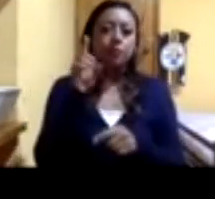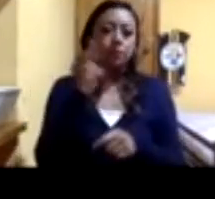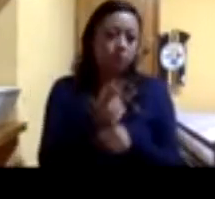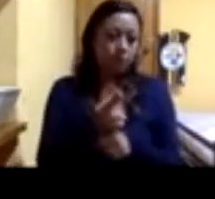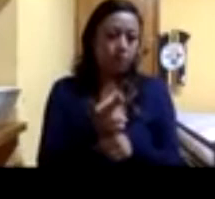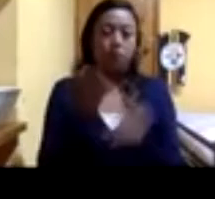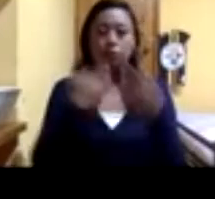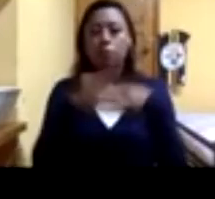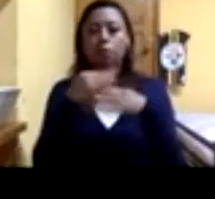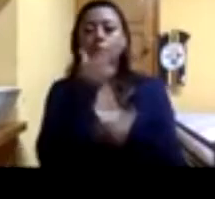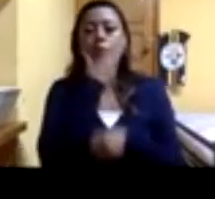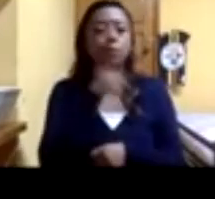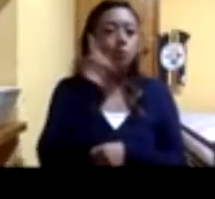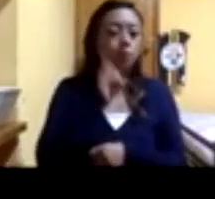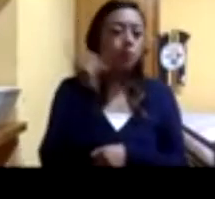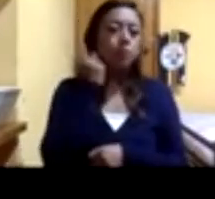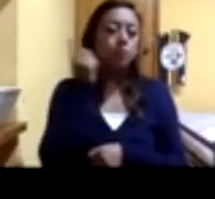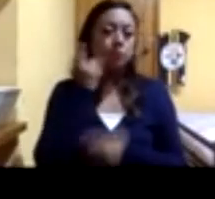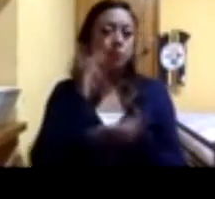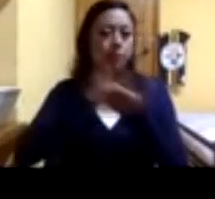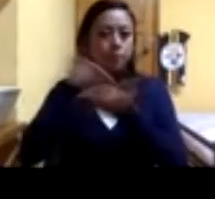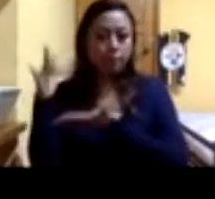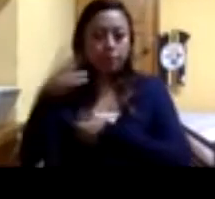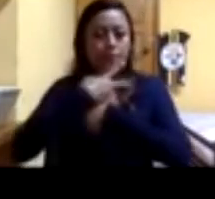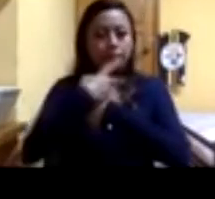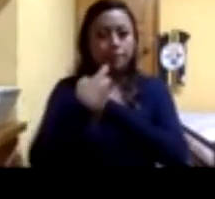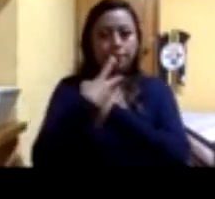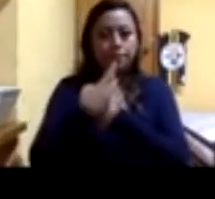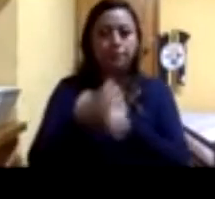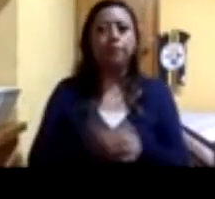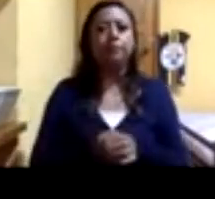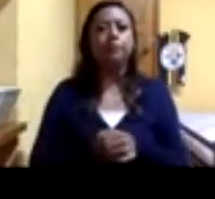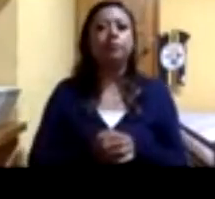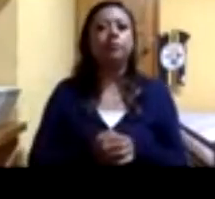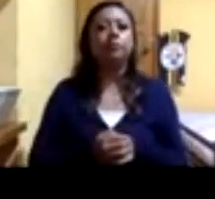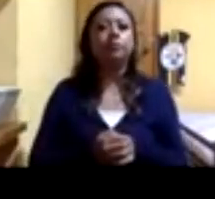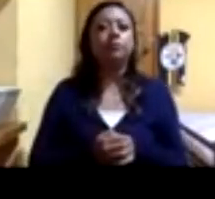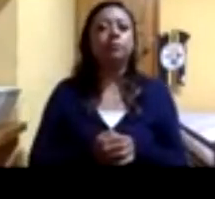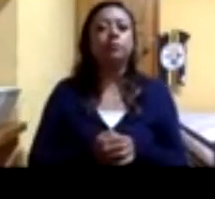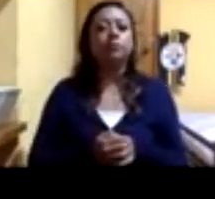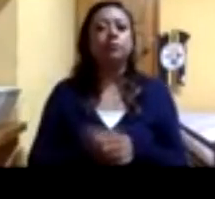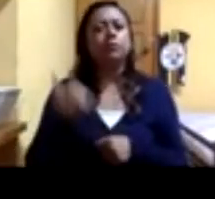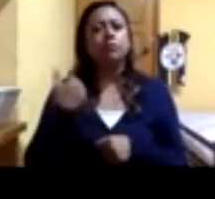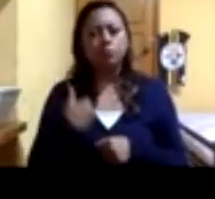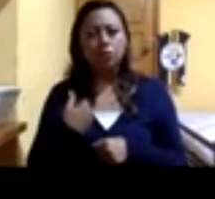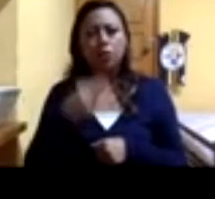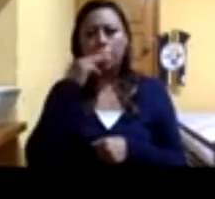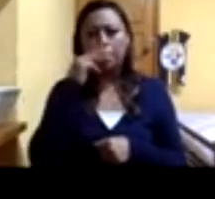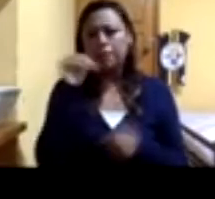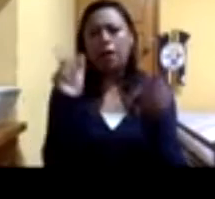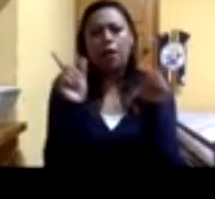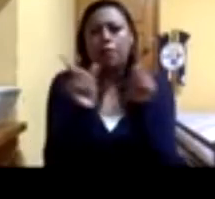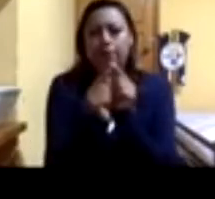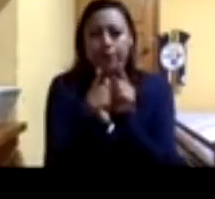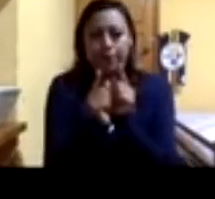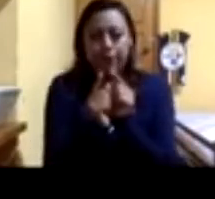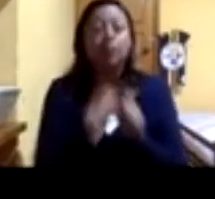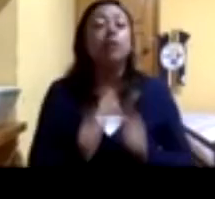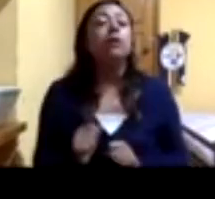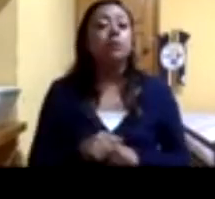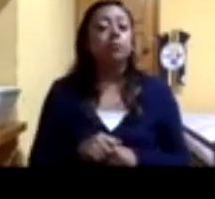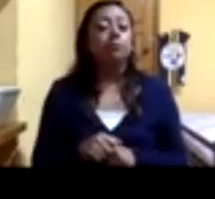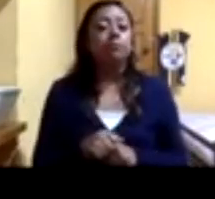diputados. Gracias por la invitación. Yo enviaré un mensaje muy, muy breve que tiene que ver precisamente